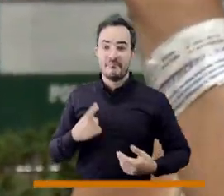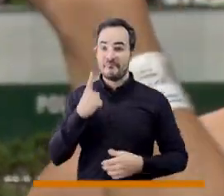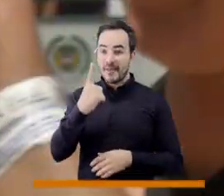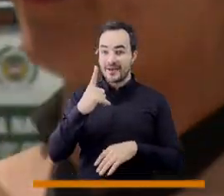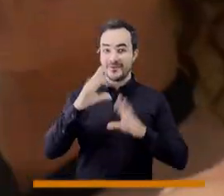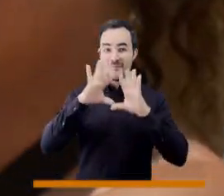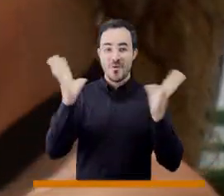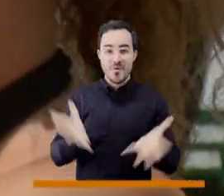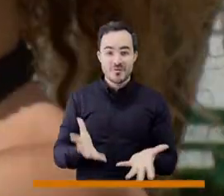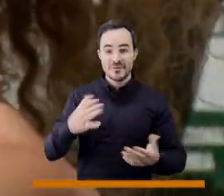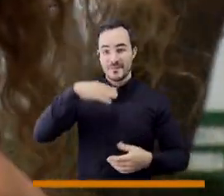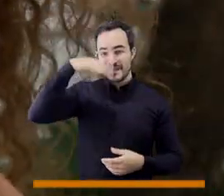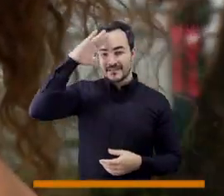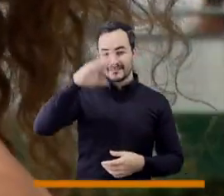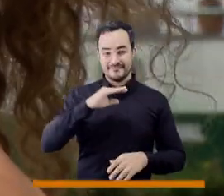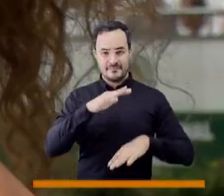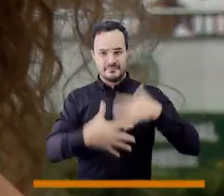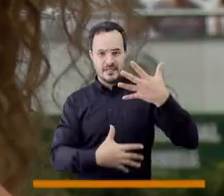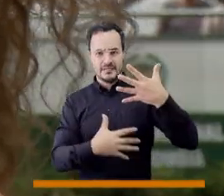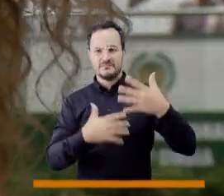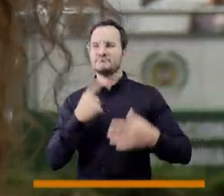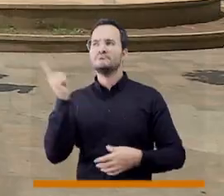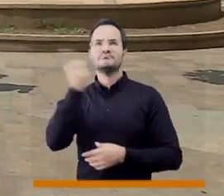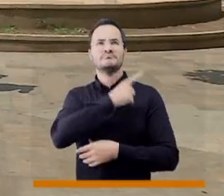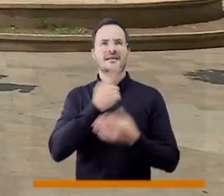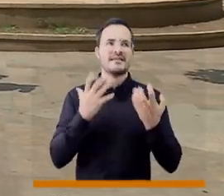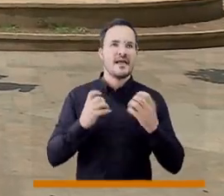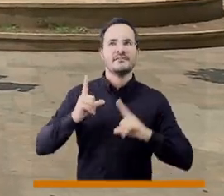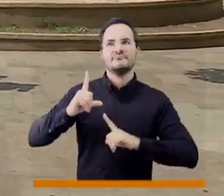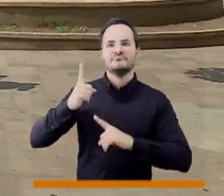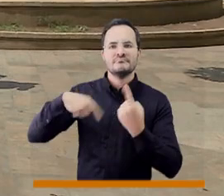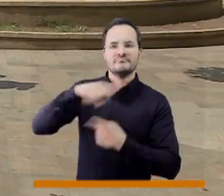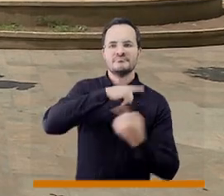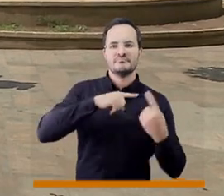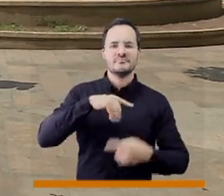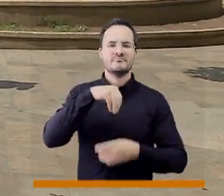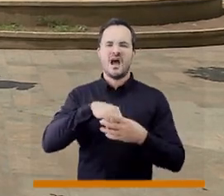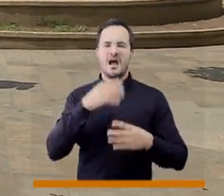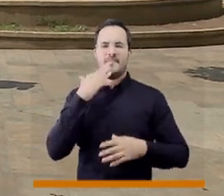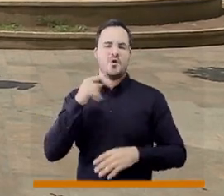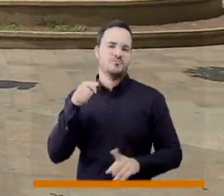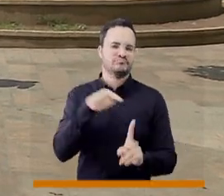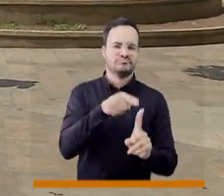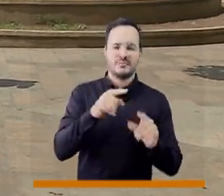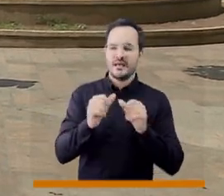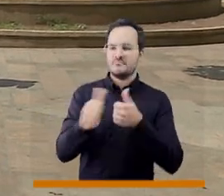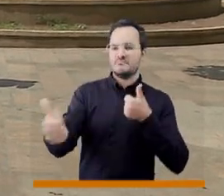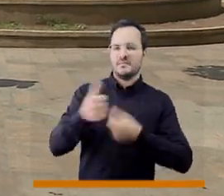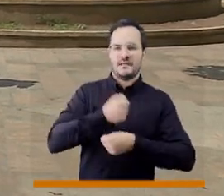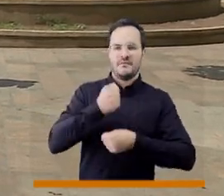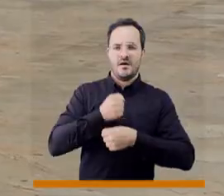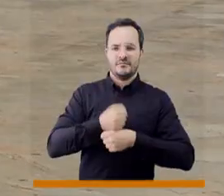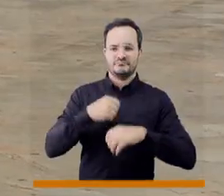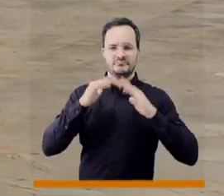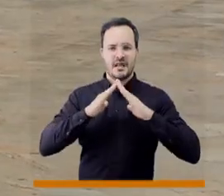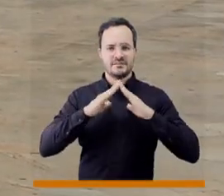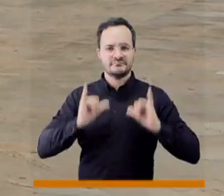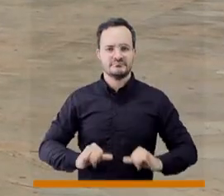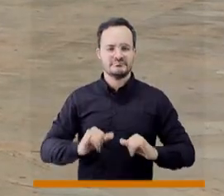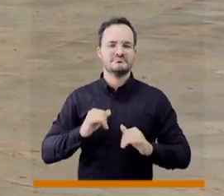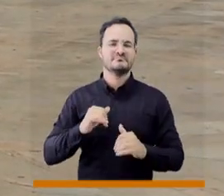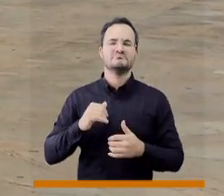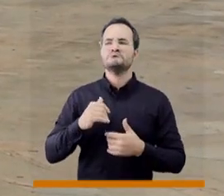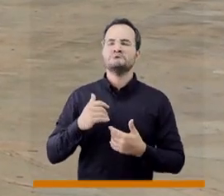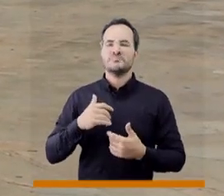Pero hoy Medellín es una de las 10 ciudades en el mundo más atractivas para los nómadas digitales. ¿Qué son los